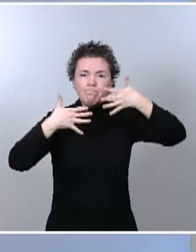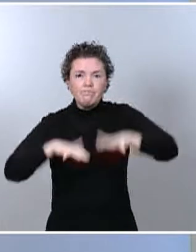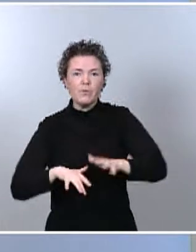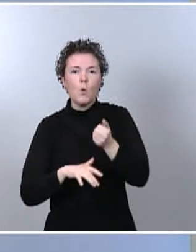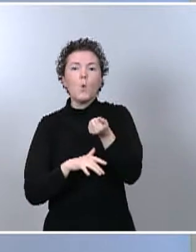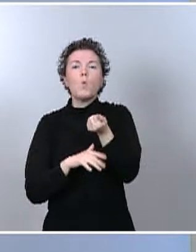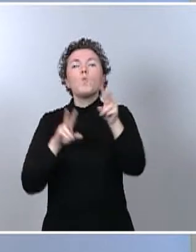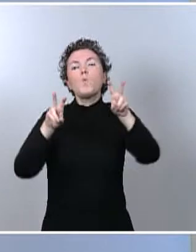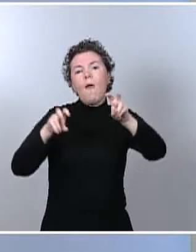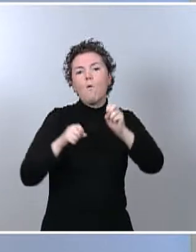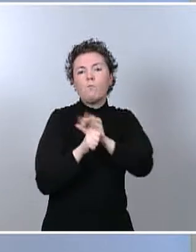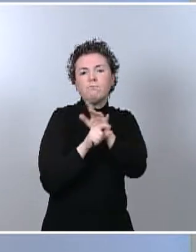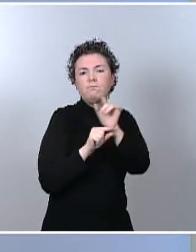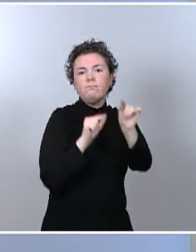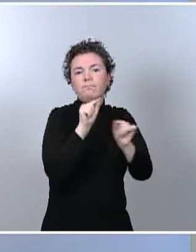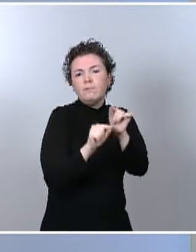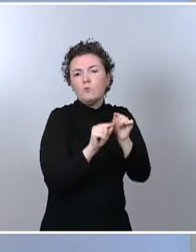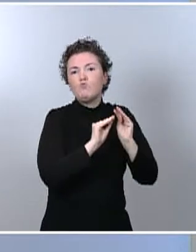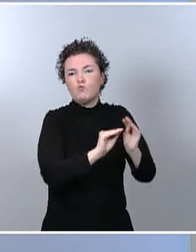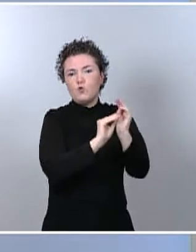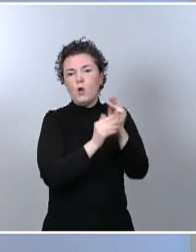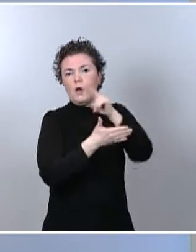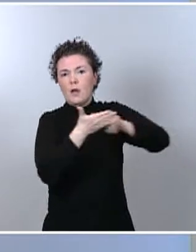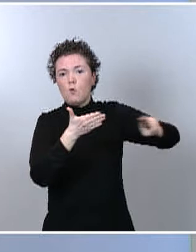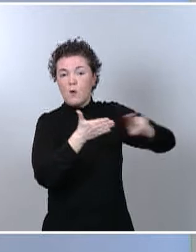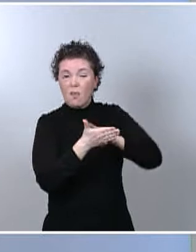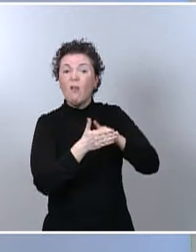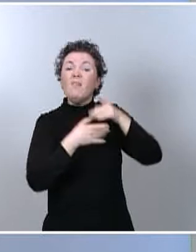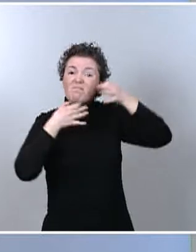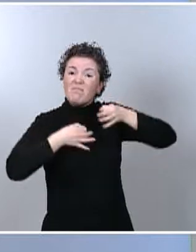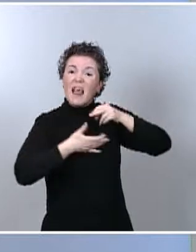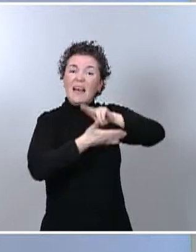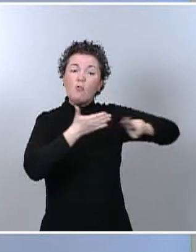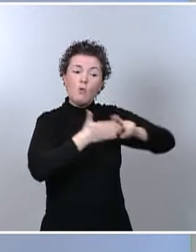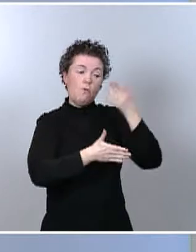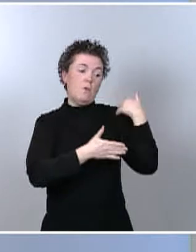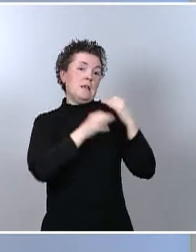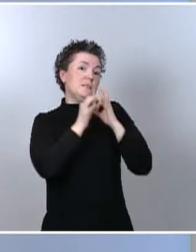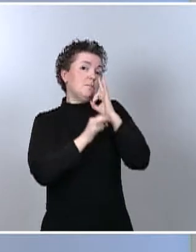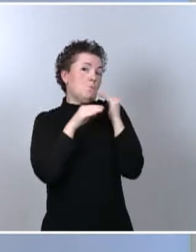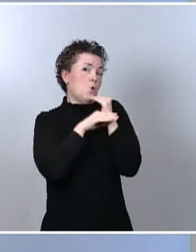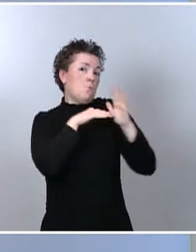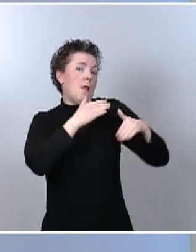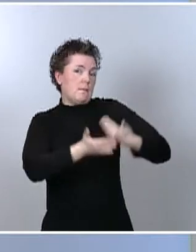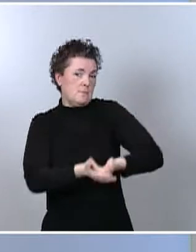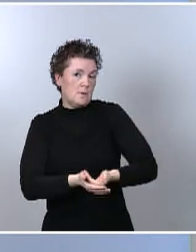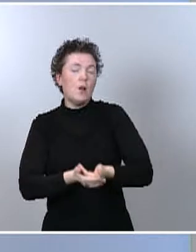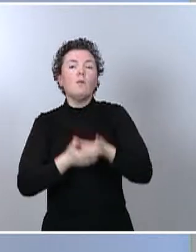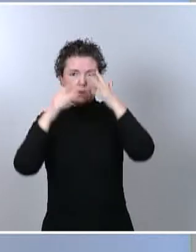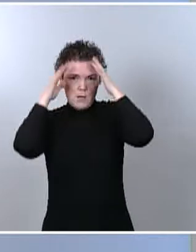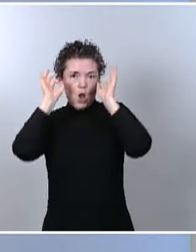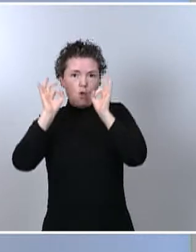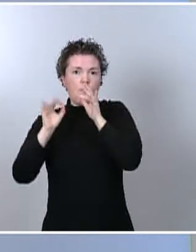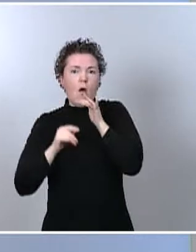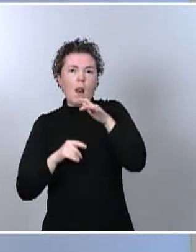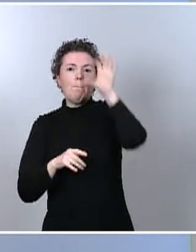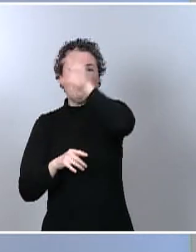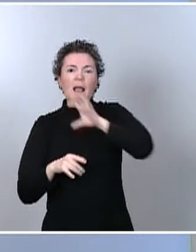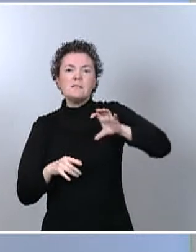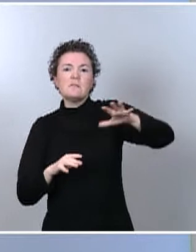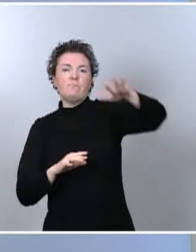Unido, porque realmente en Reino Unido llevaba circulando desde septiembre-octubre, con lo cual es lógico que se esté encontrando en muchos de los países, y